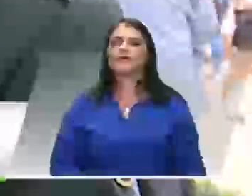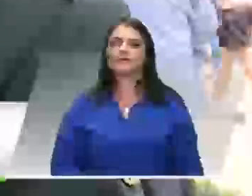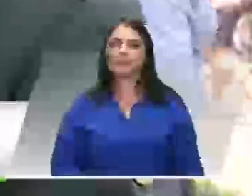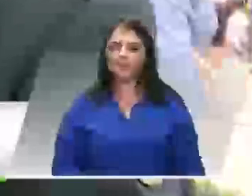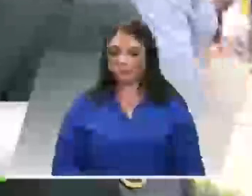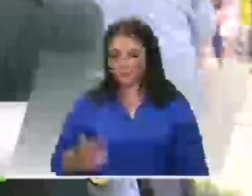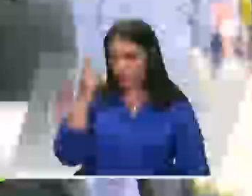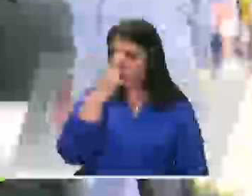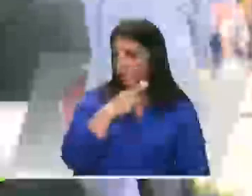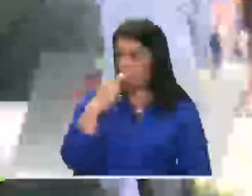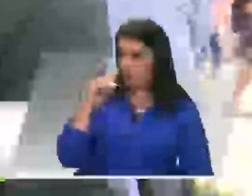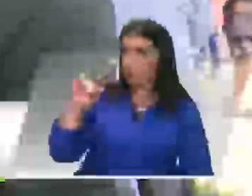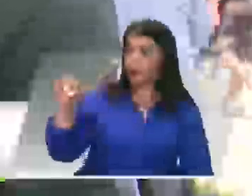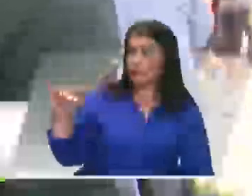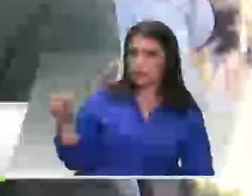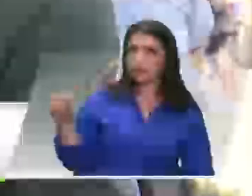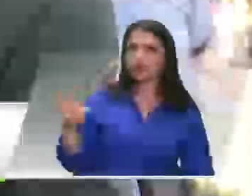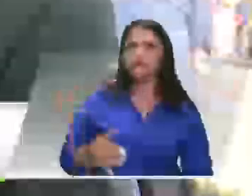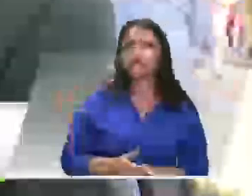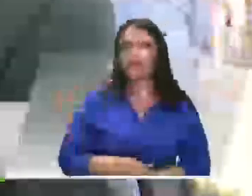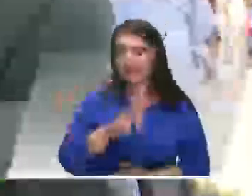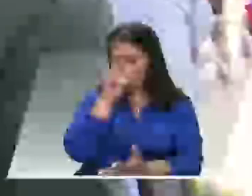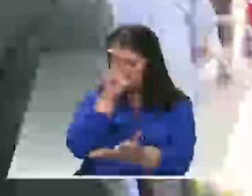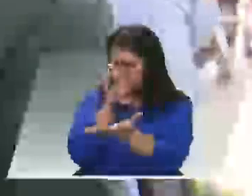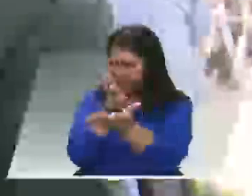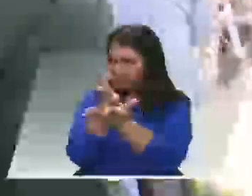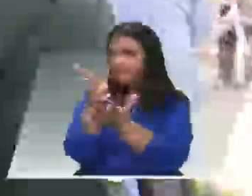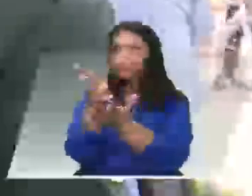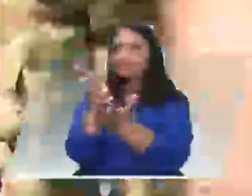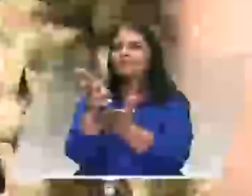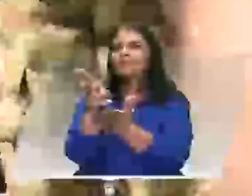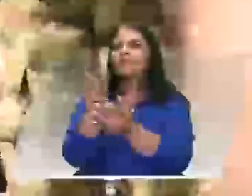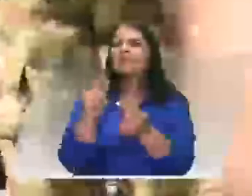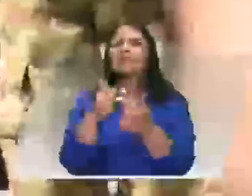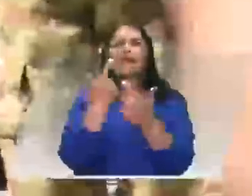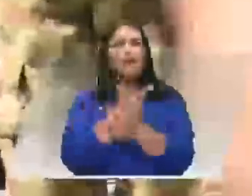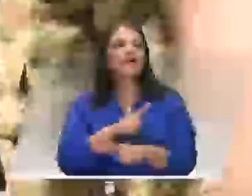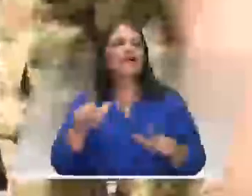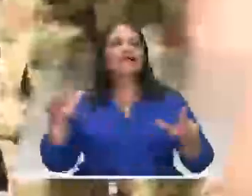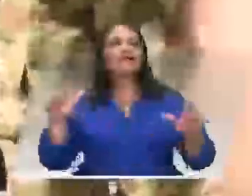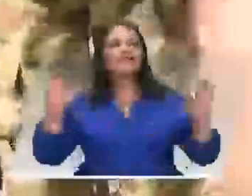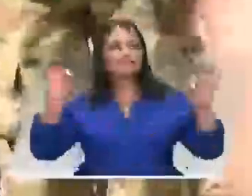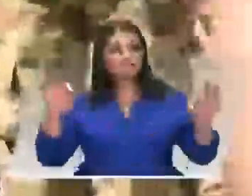gobernador, lealtad y lucha por la libertad.